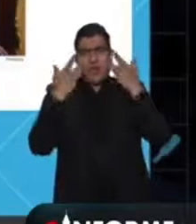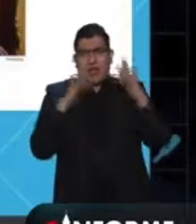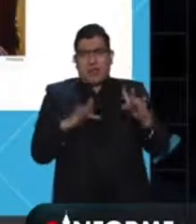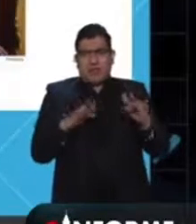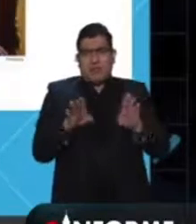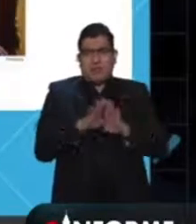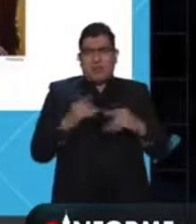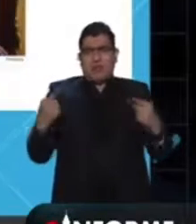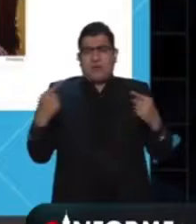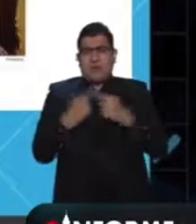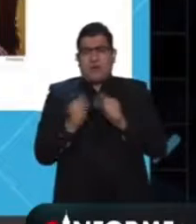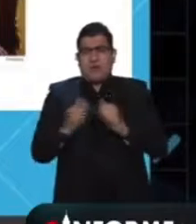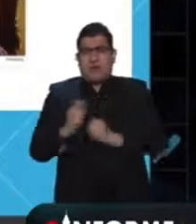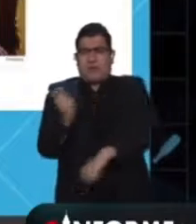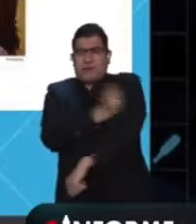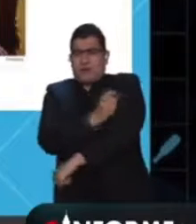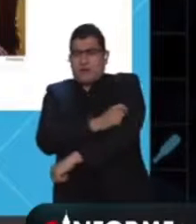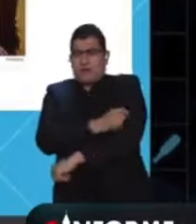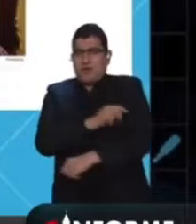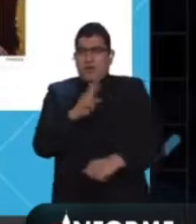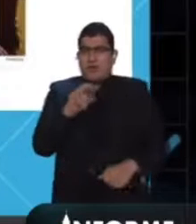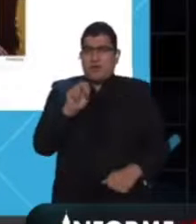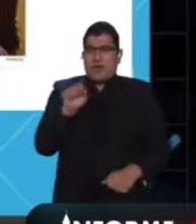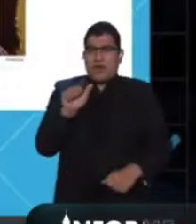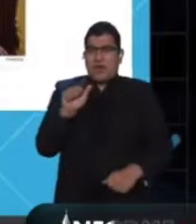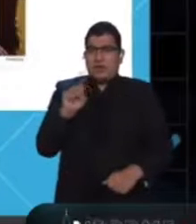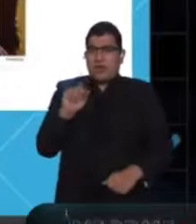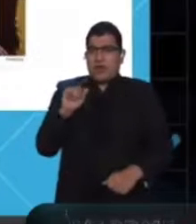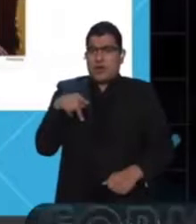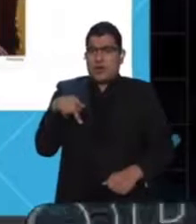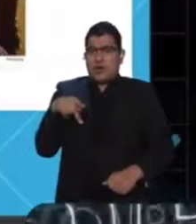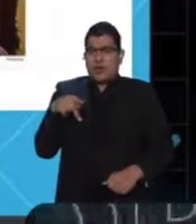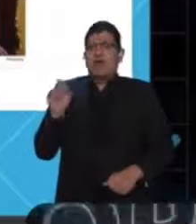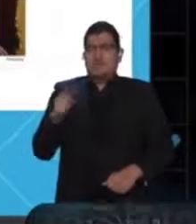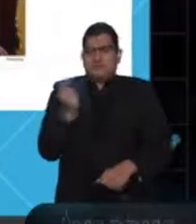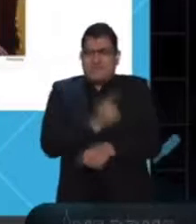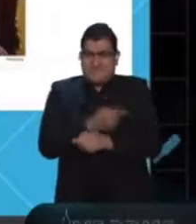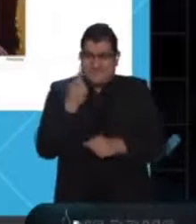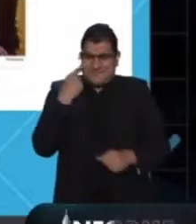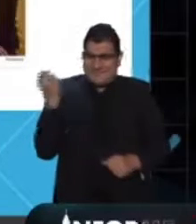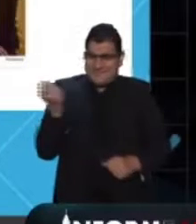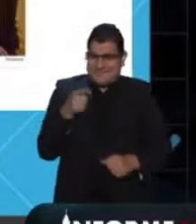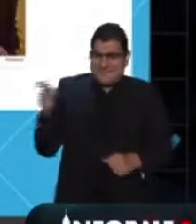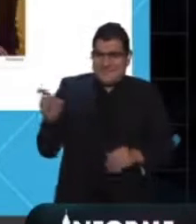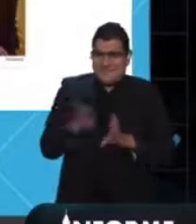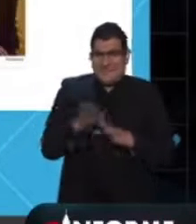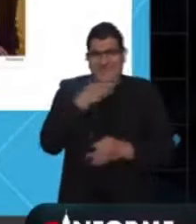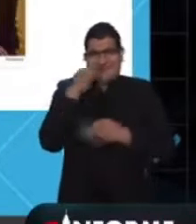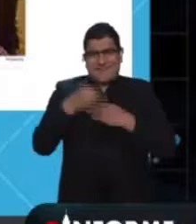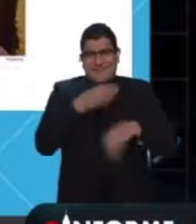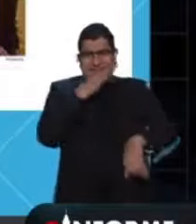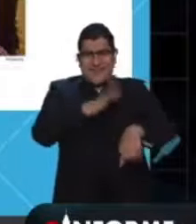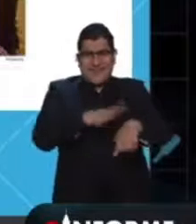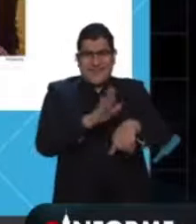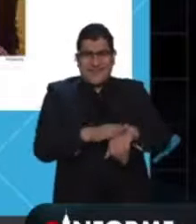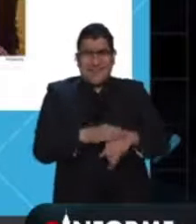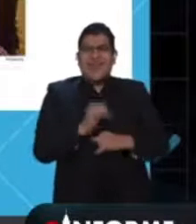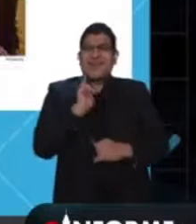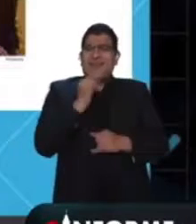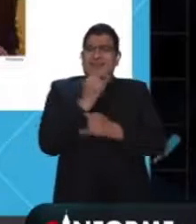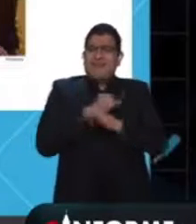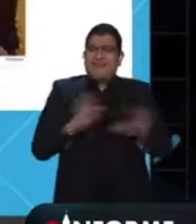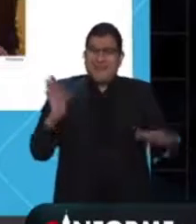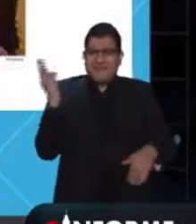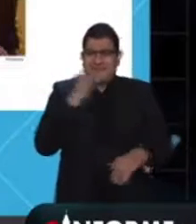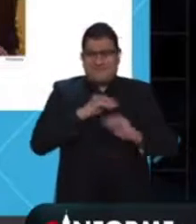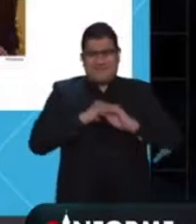por oponerse a la aplicación de la vacuna rusa Sputnik. Ahí tuvimos la suerte de que el doctor Gatell nos declaró a Infodemia